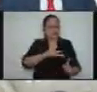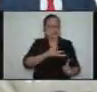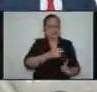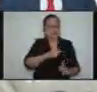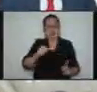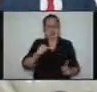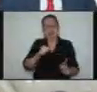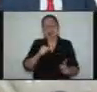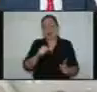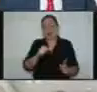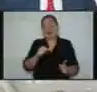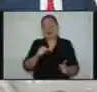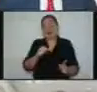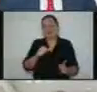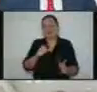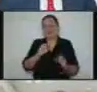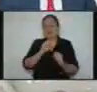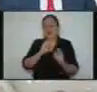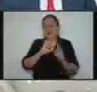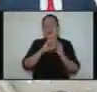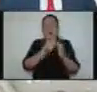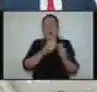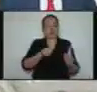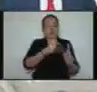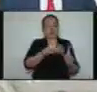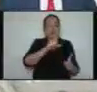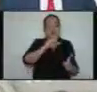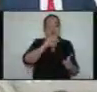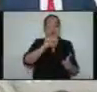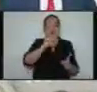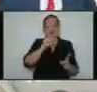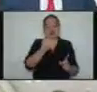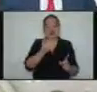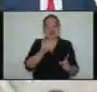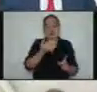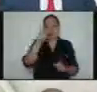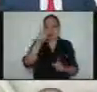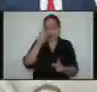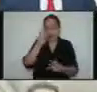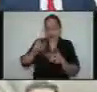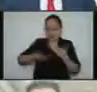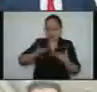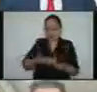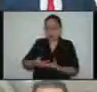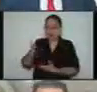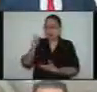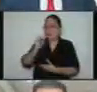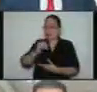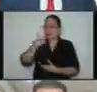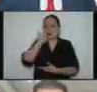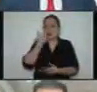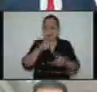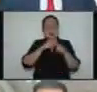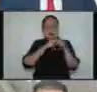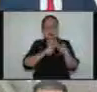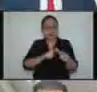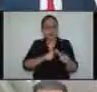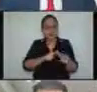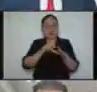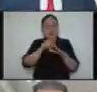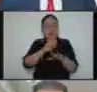es que yo conservaría este estudio que se propone sobre el